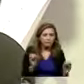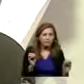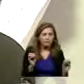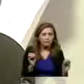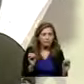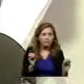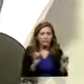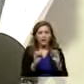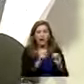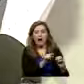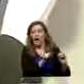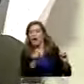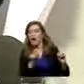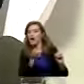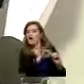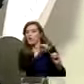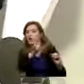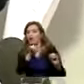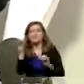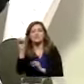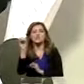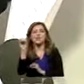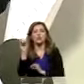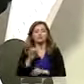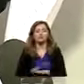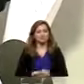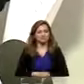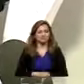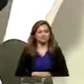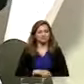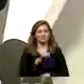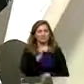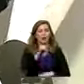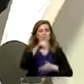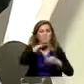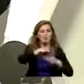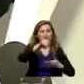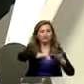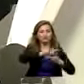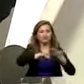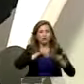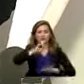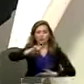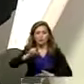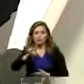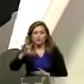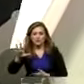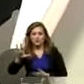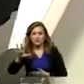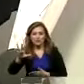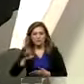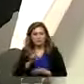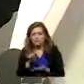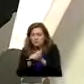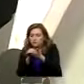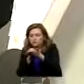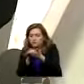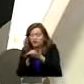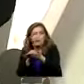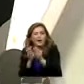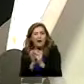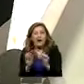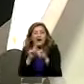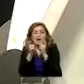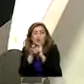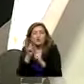pasan a ser cero. Los votos nulos que estaban en 0.35 pasan a ser 115. La votación